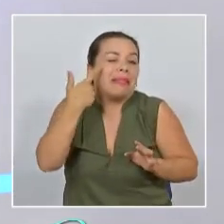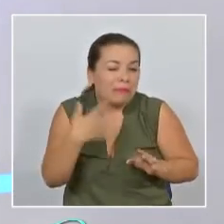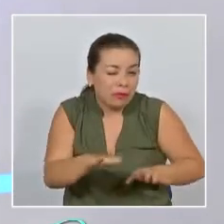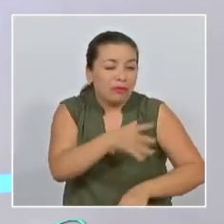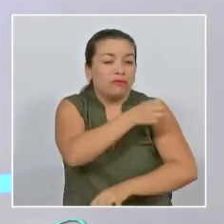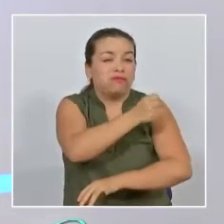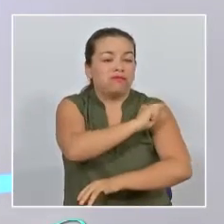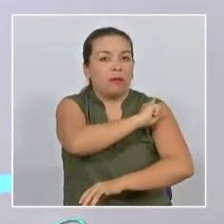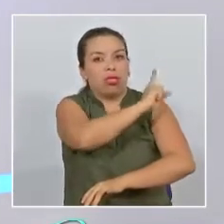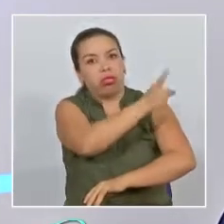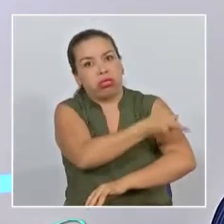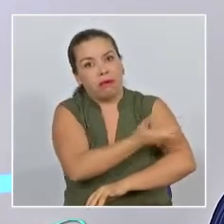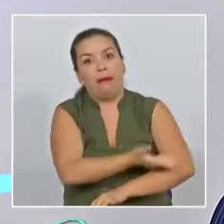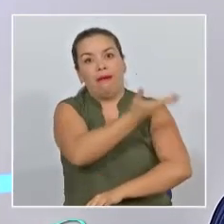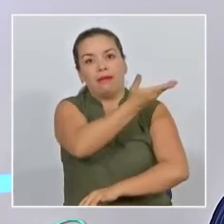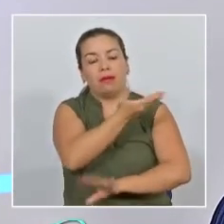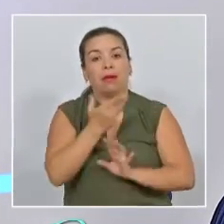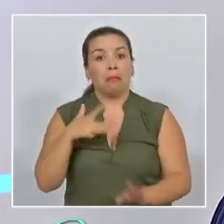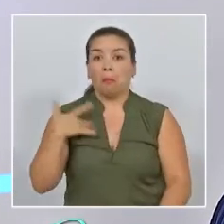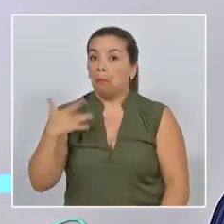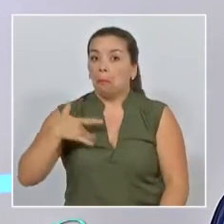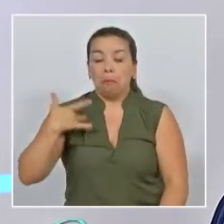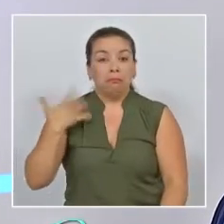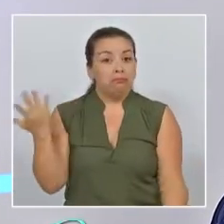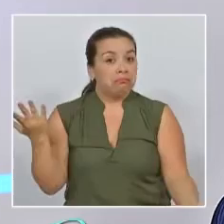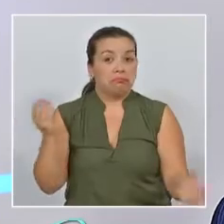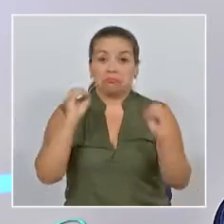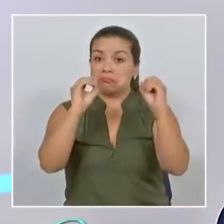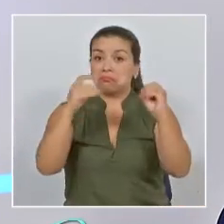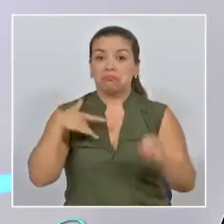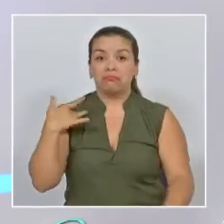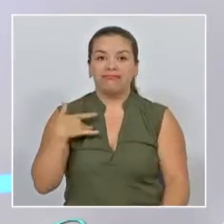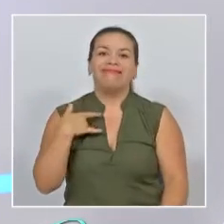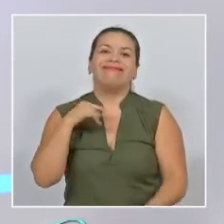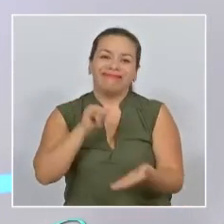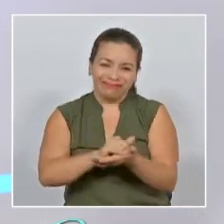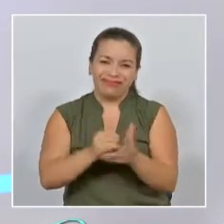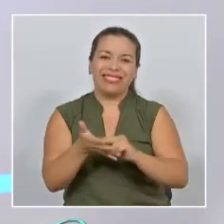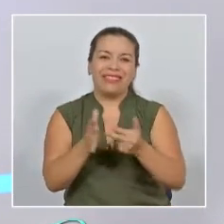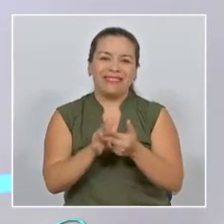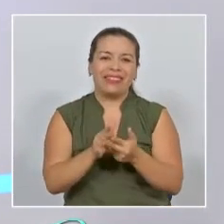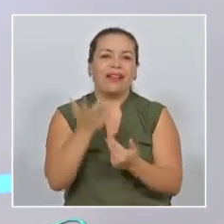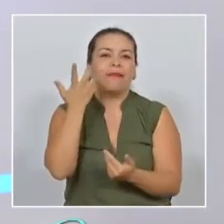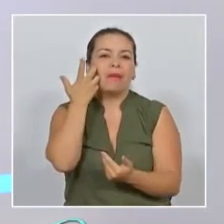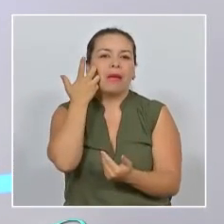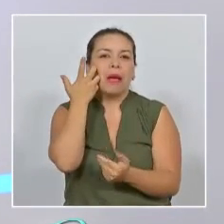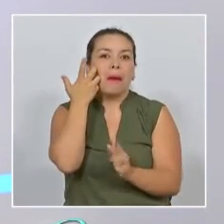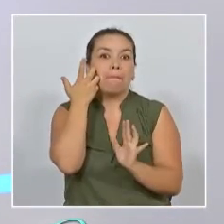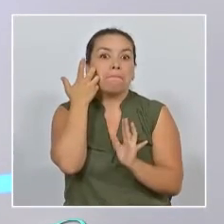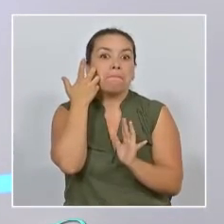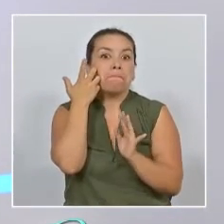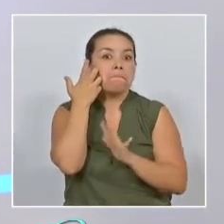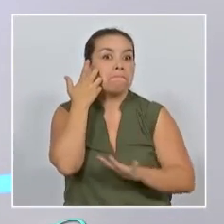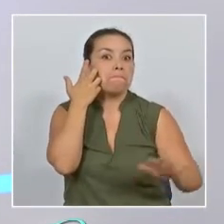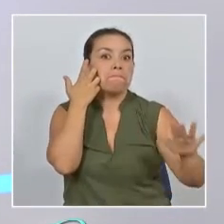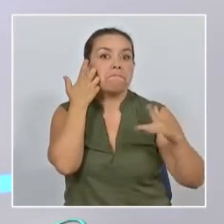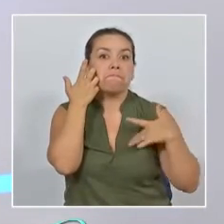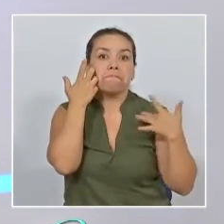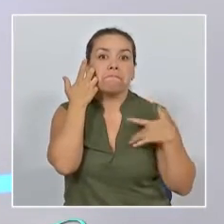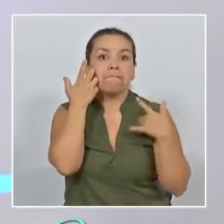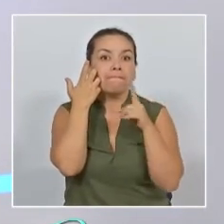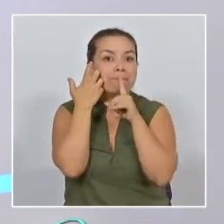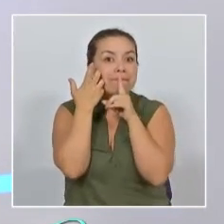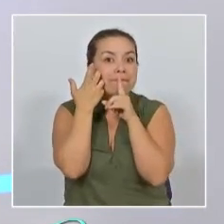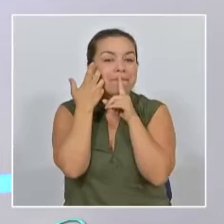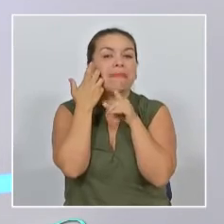la tengan alta y no sientan nada porque por eso se llama una enfermedad silenciosa. Por eso se considera la enfermedad